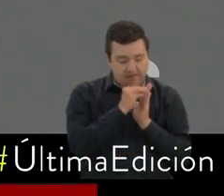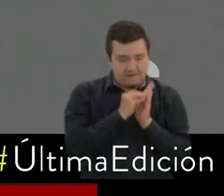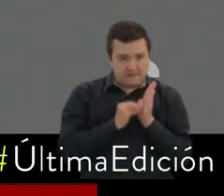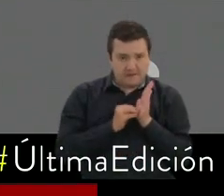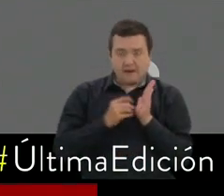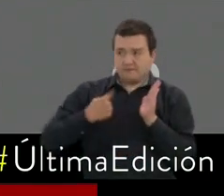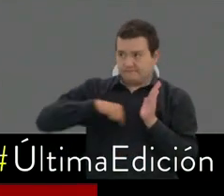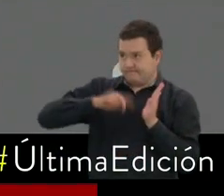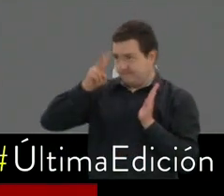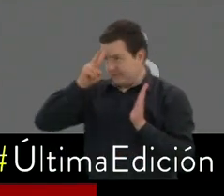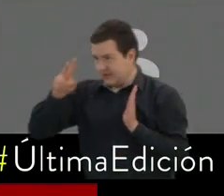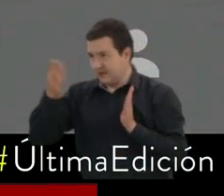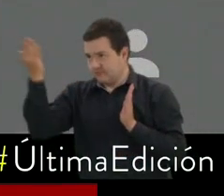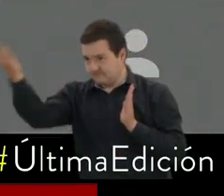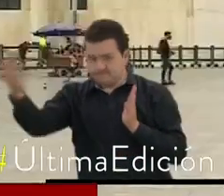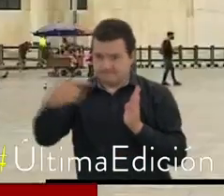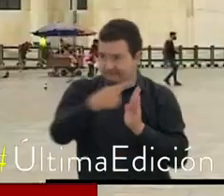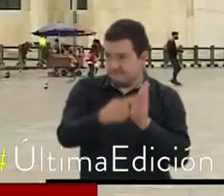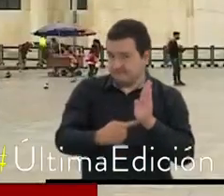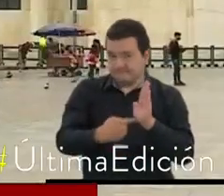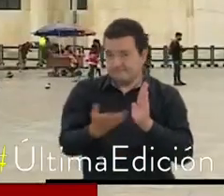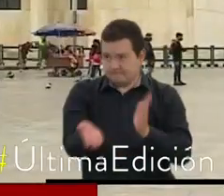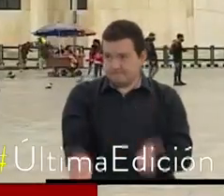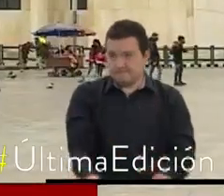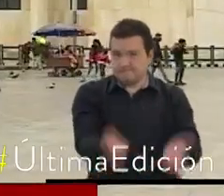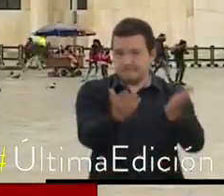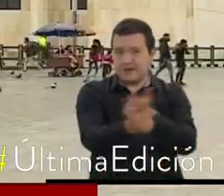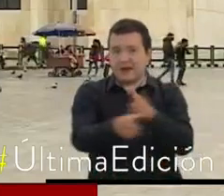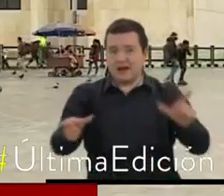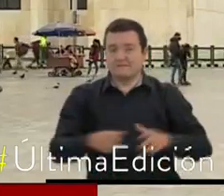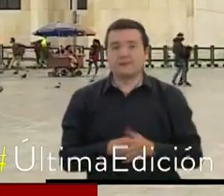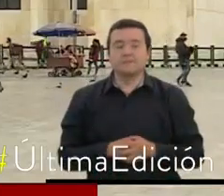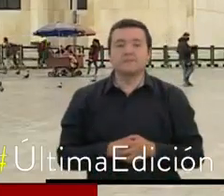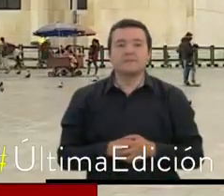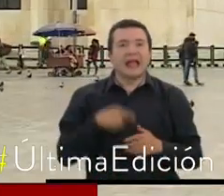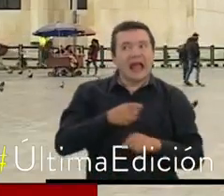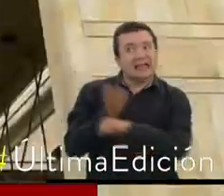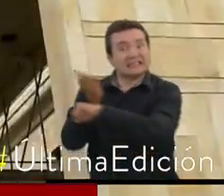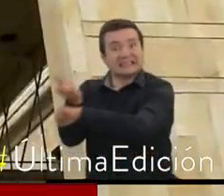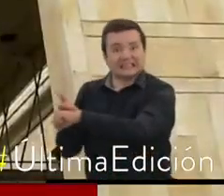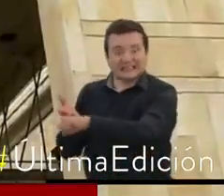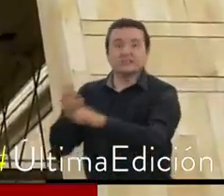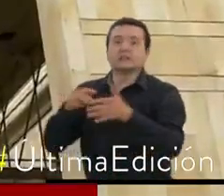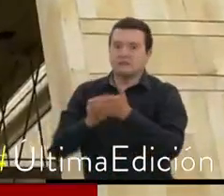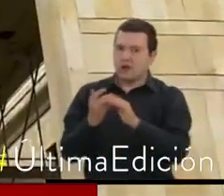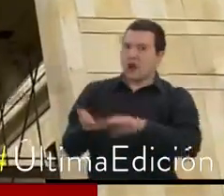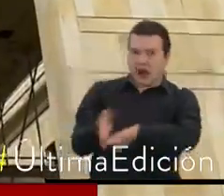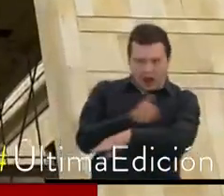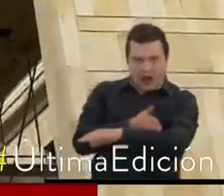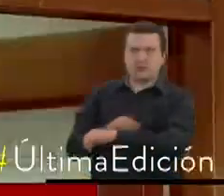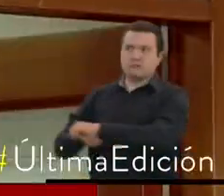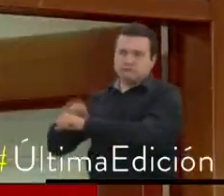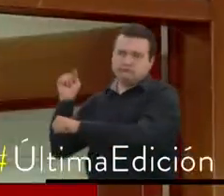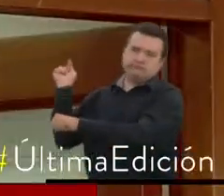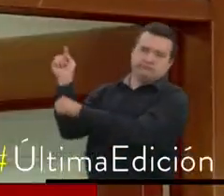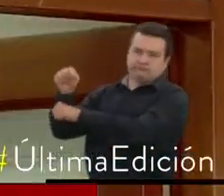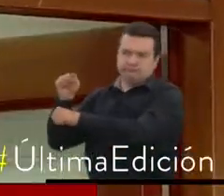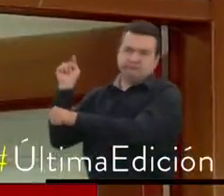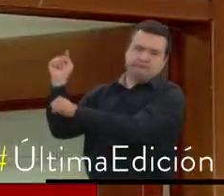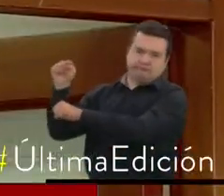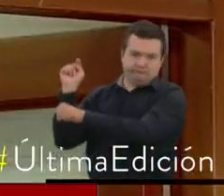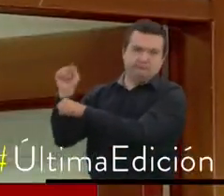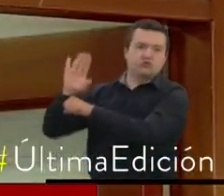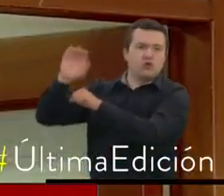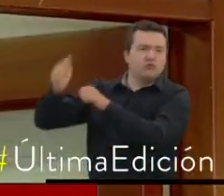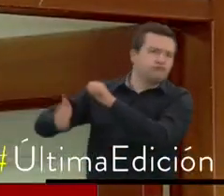a este despacho judicial. Esa solicitud llegó luego de fuertes críticas y cuestionamientos a la actitud de la Corte Suprema en este